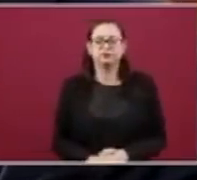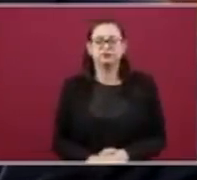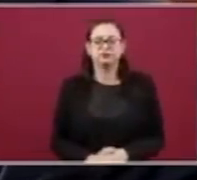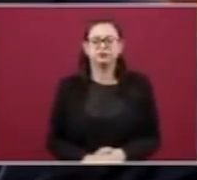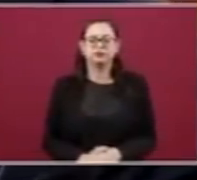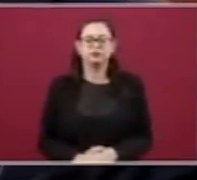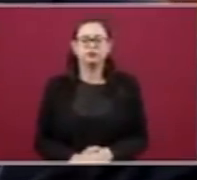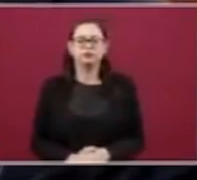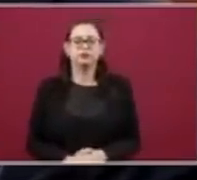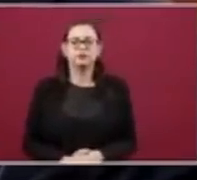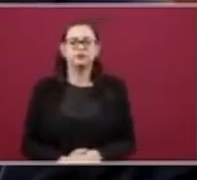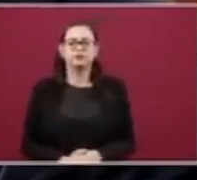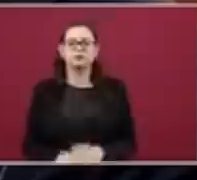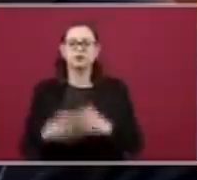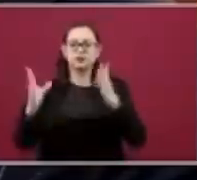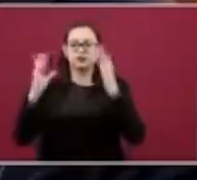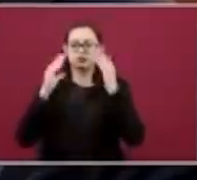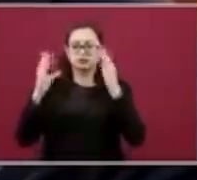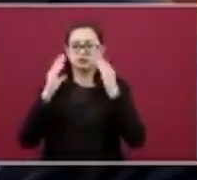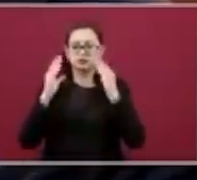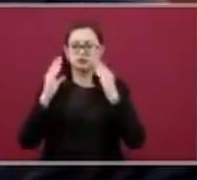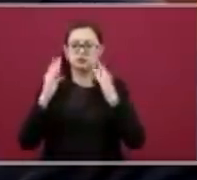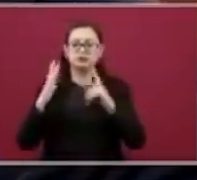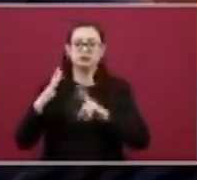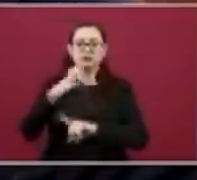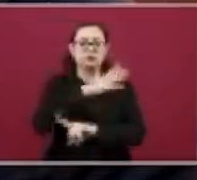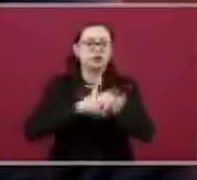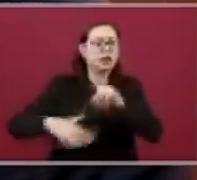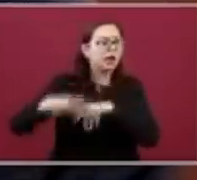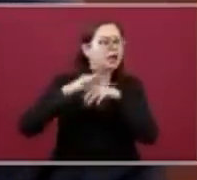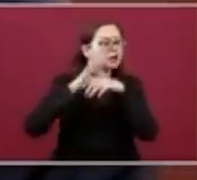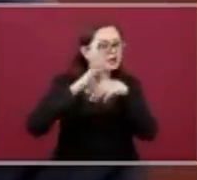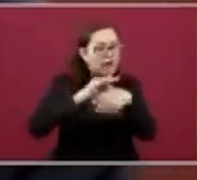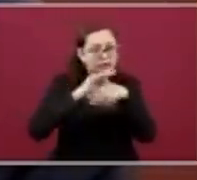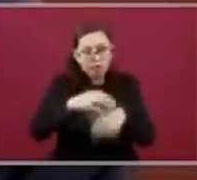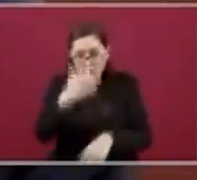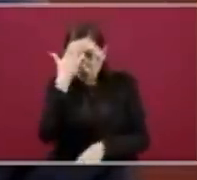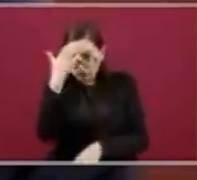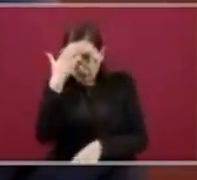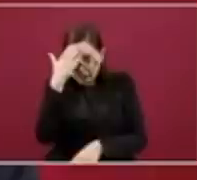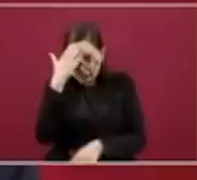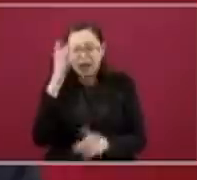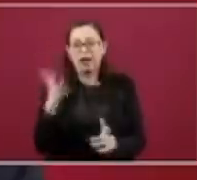que debíamos conocer la realidad para transformarla,